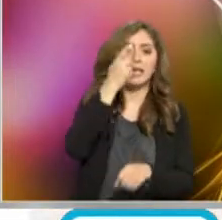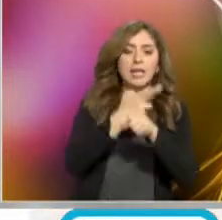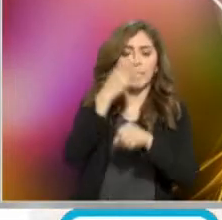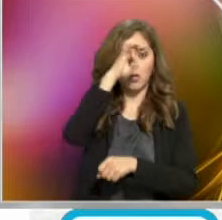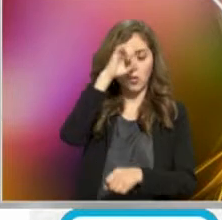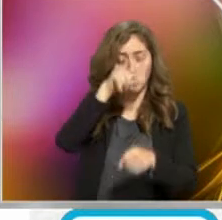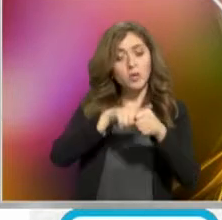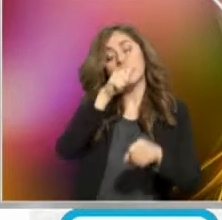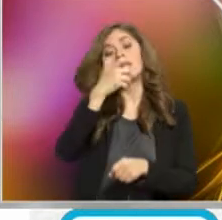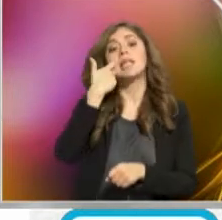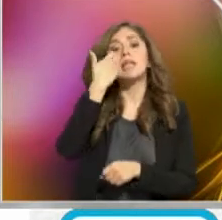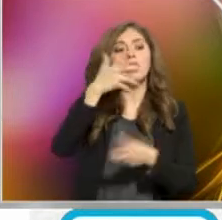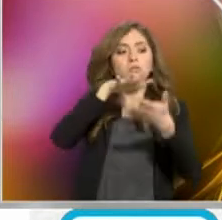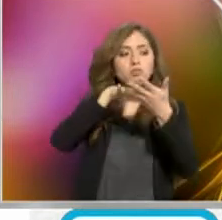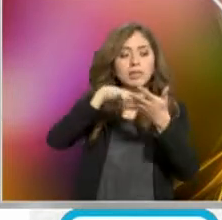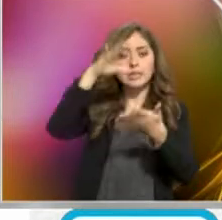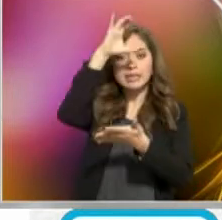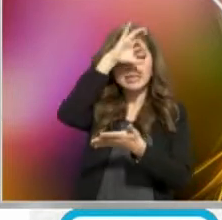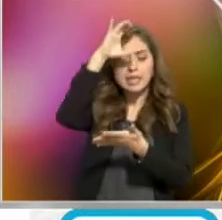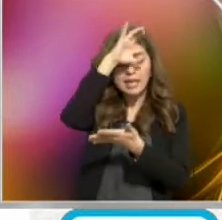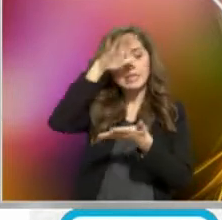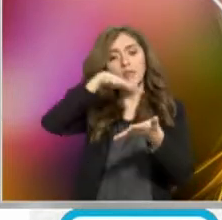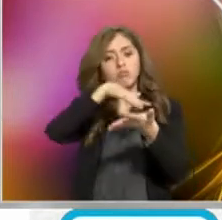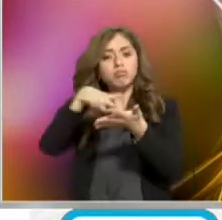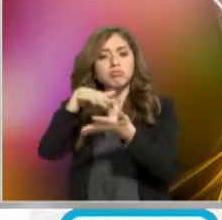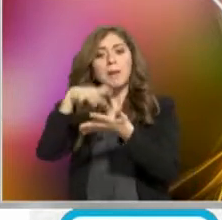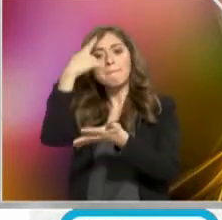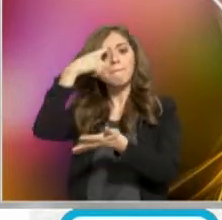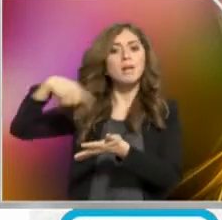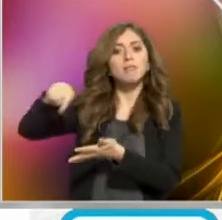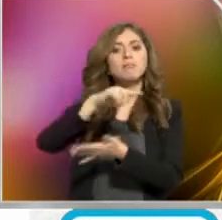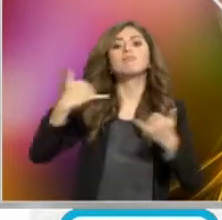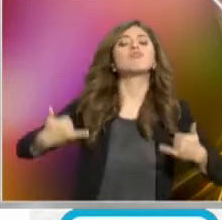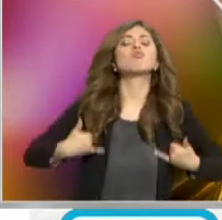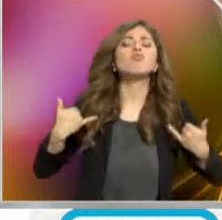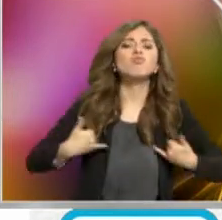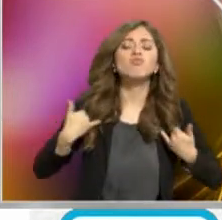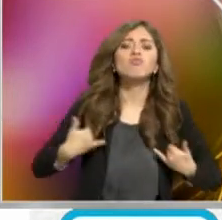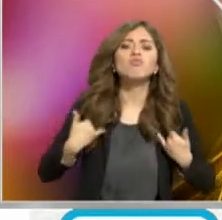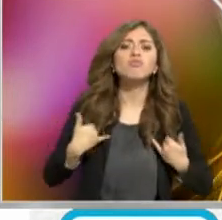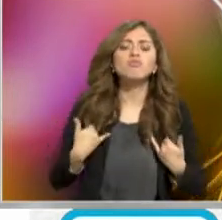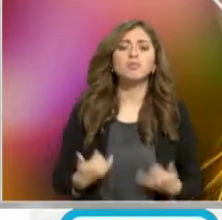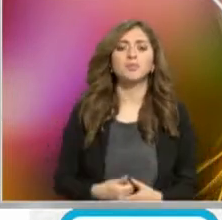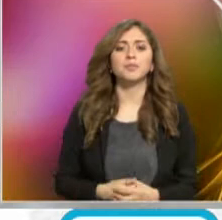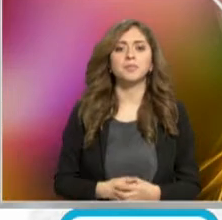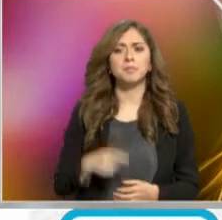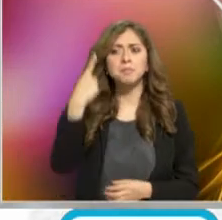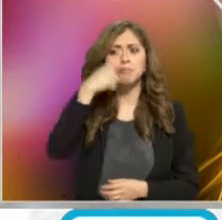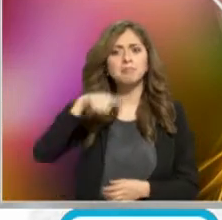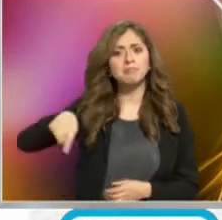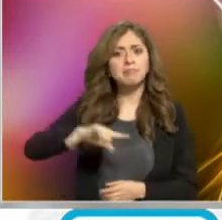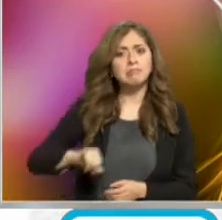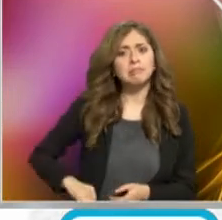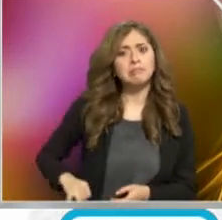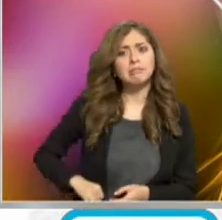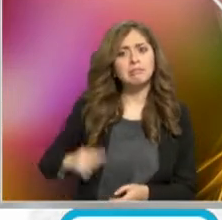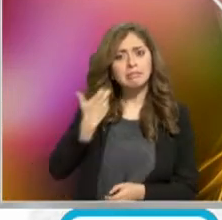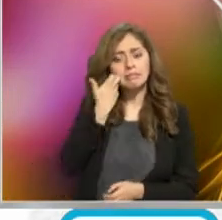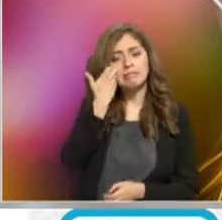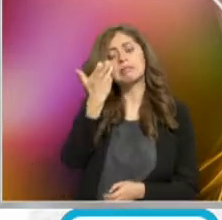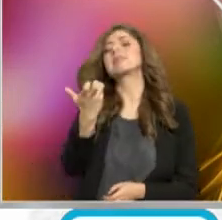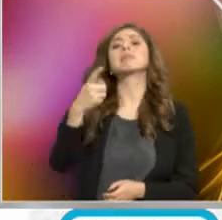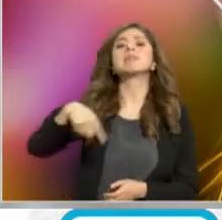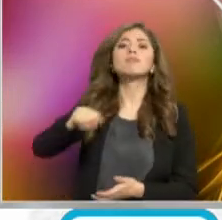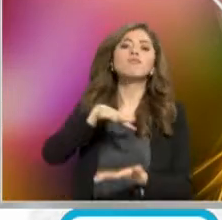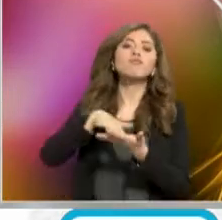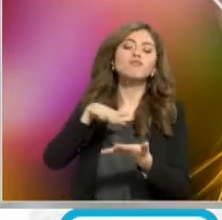la literatura y de la cultura en general para los chavos, ¿no? Para que les agarren gusto por la lectura. Pues hay que hacerlo